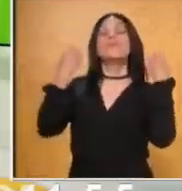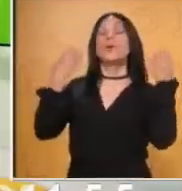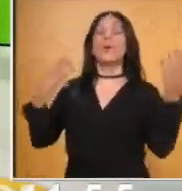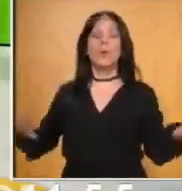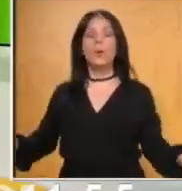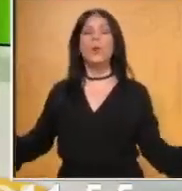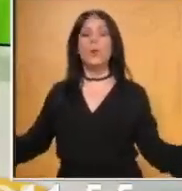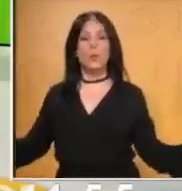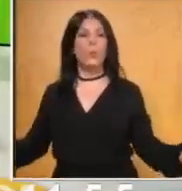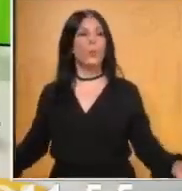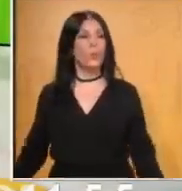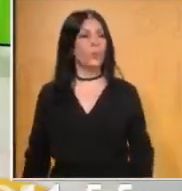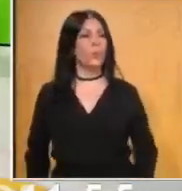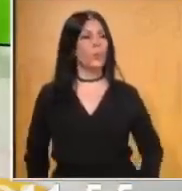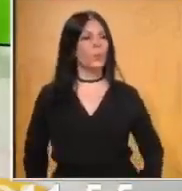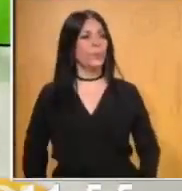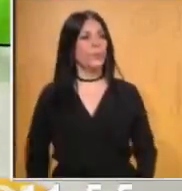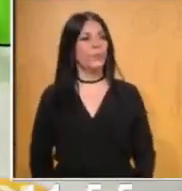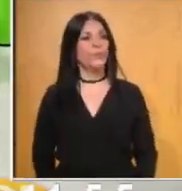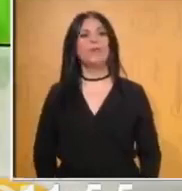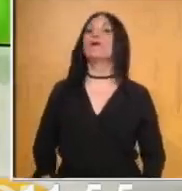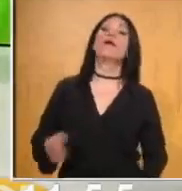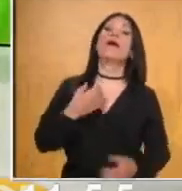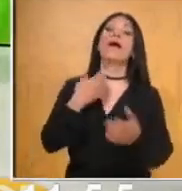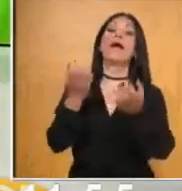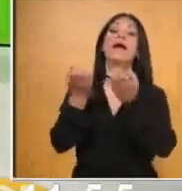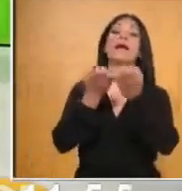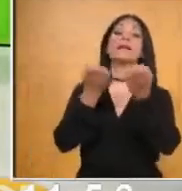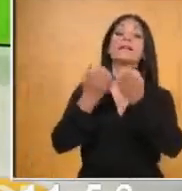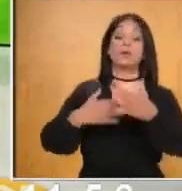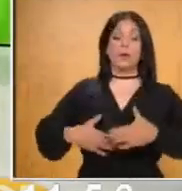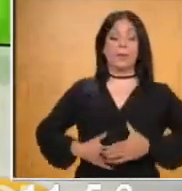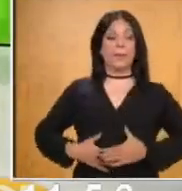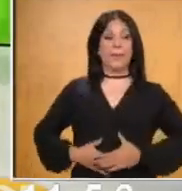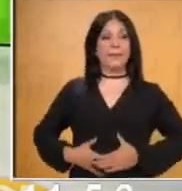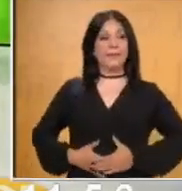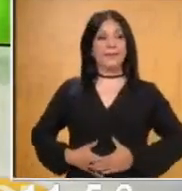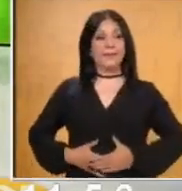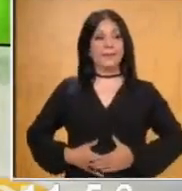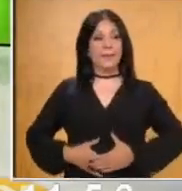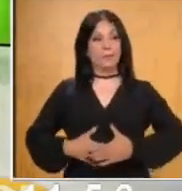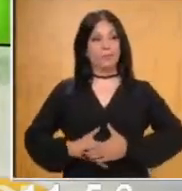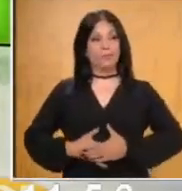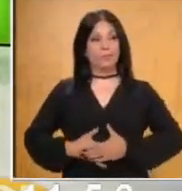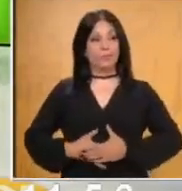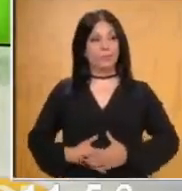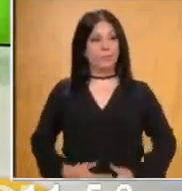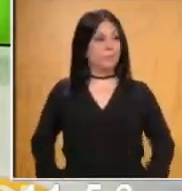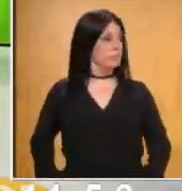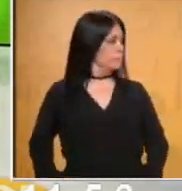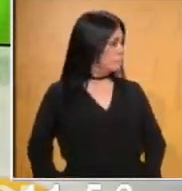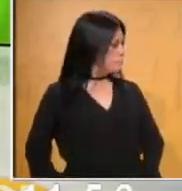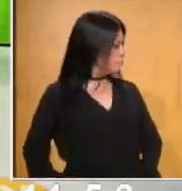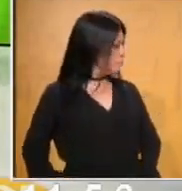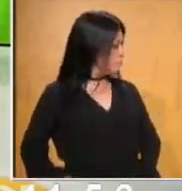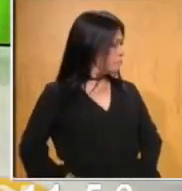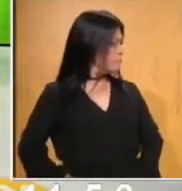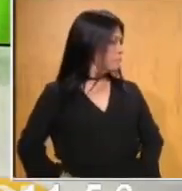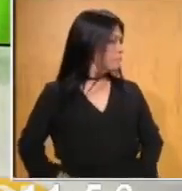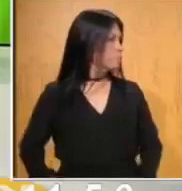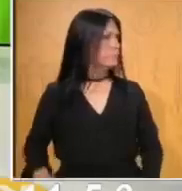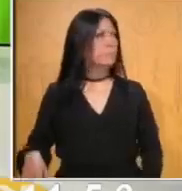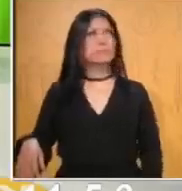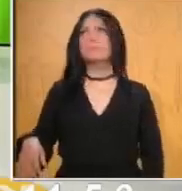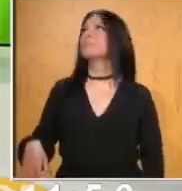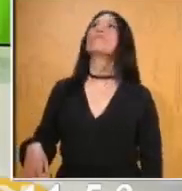boca. El siguiente ejercicio, vamos a trabajar un poco de abdomen y coordinación, maestros. Elevamos nuestra pierna derecha y nuestra